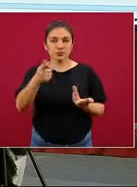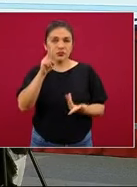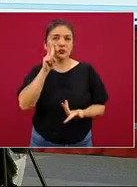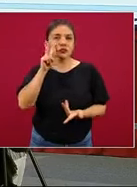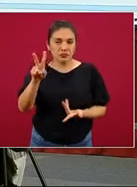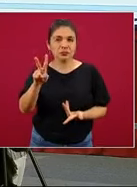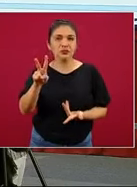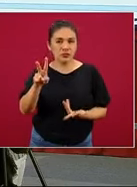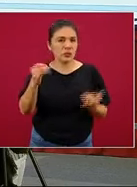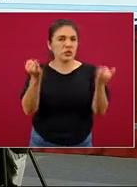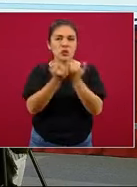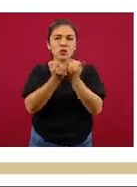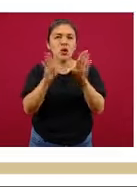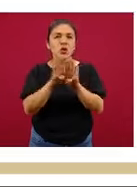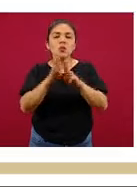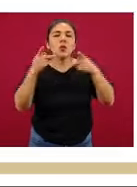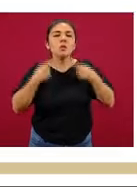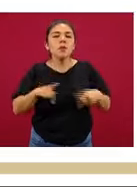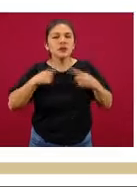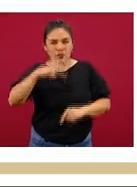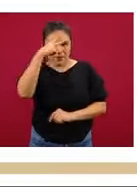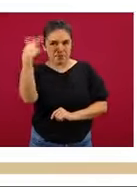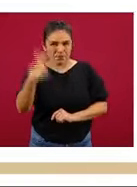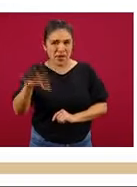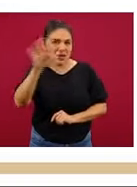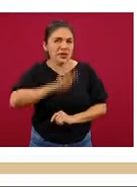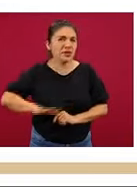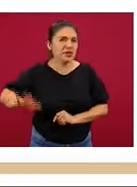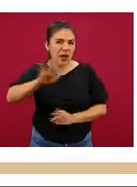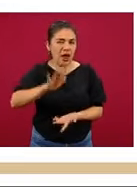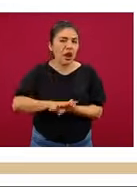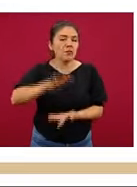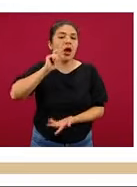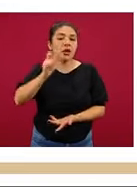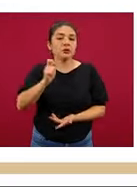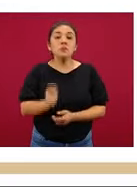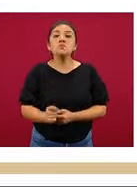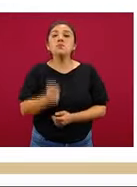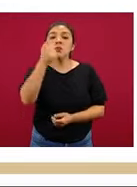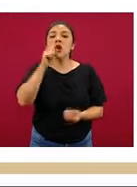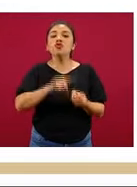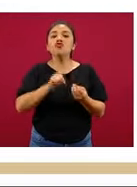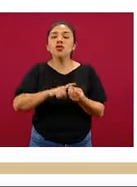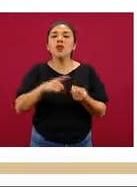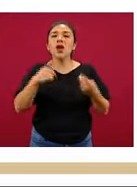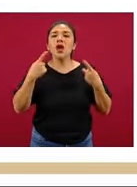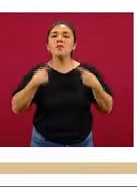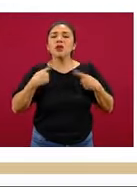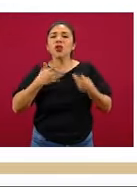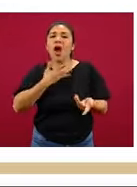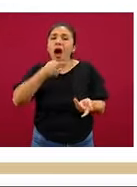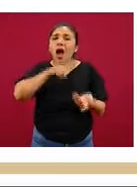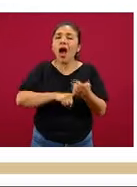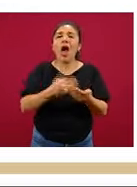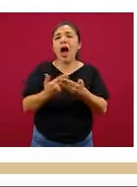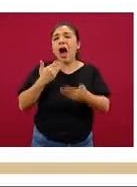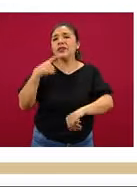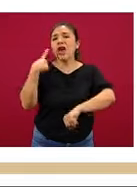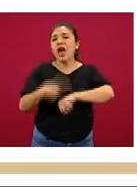Observemos pues, al igual que la población mexicana, la población en general, que las principales comorbilidades identificadas en la